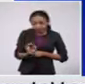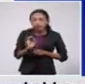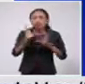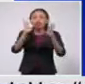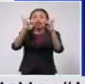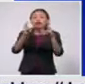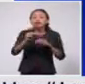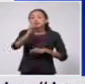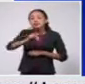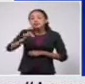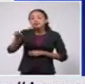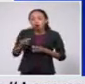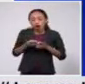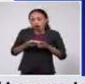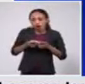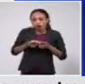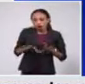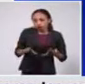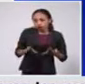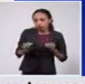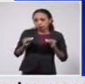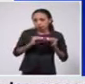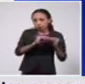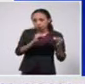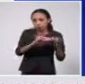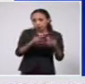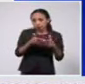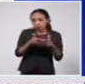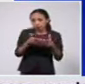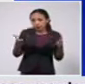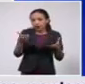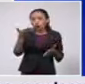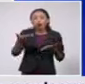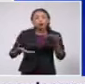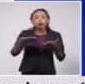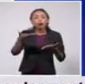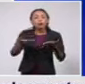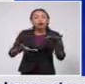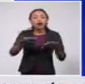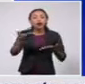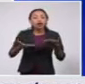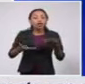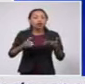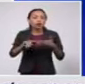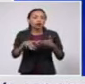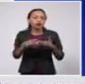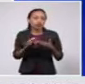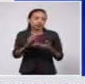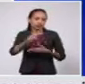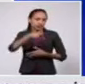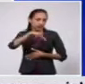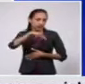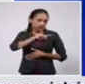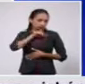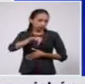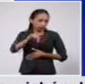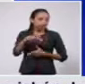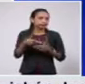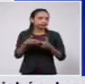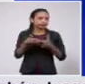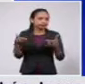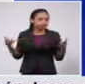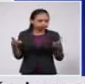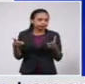casos autóctonos se incrementa en comparación con el día de ayer. Se mantiene, o sea,